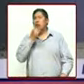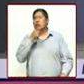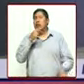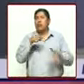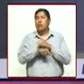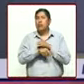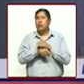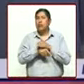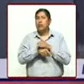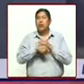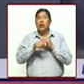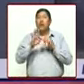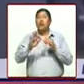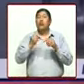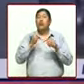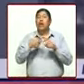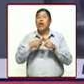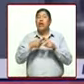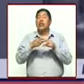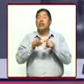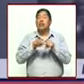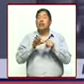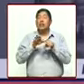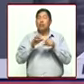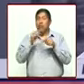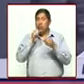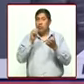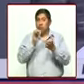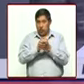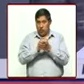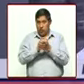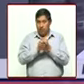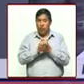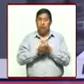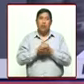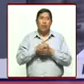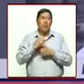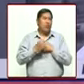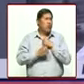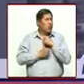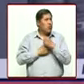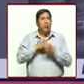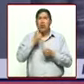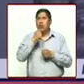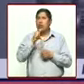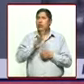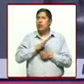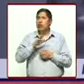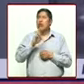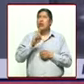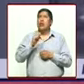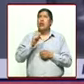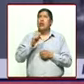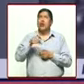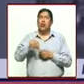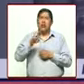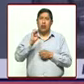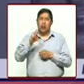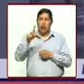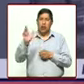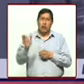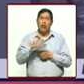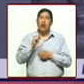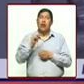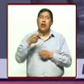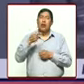victimó? A su ex cónyuge, que ha sido víctima de feminicidio, la señora Raquel Aguilar, en